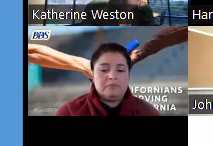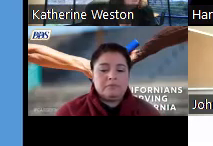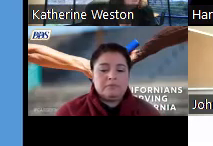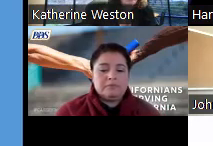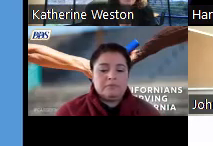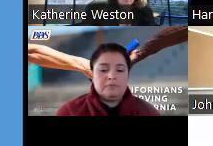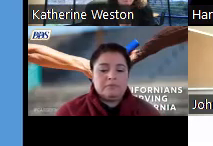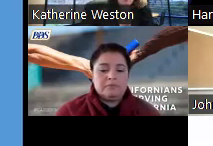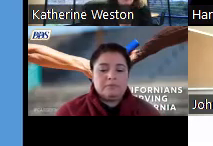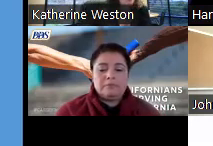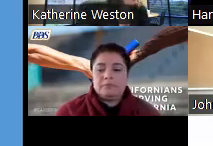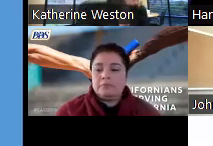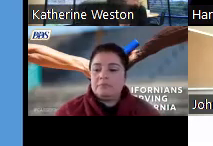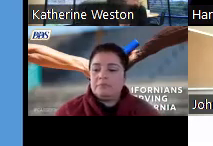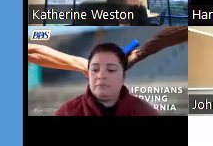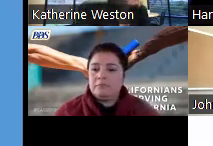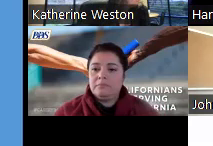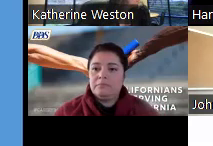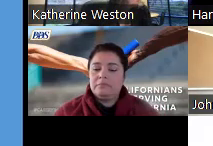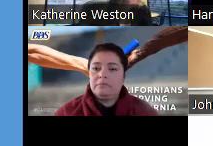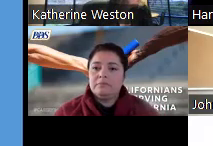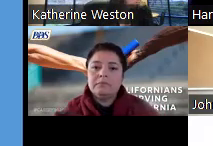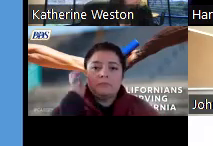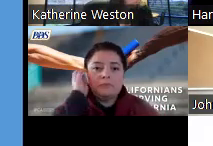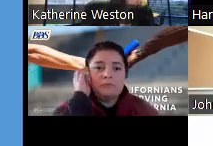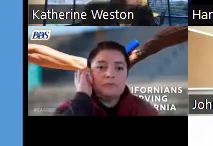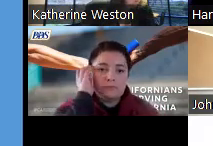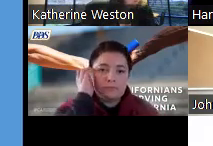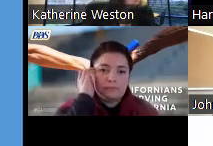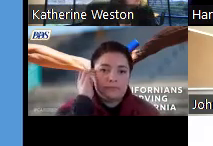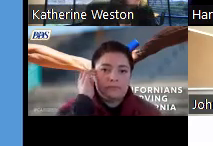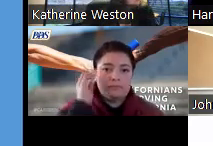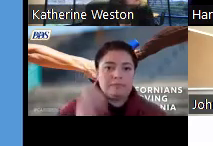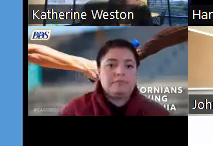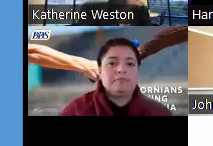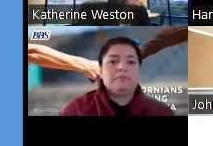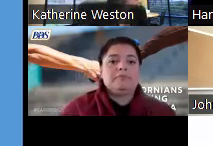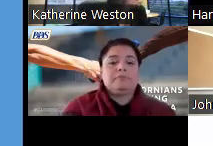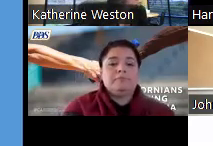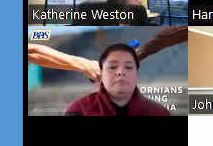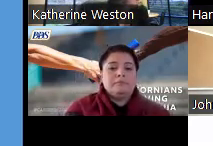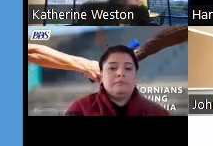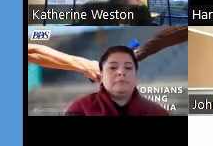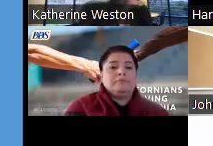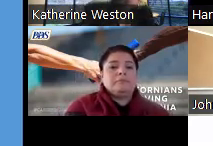extensiva todas las etnicidades categorizadas por el Estado en 7 grupos para la